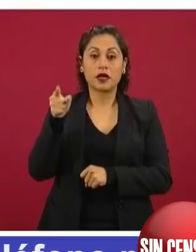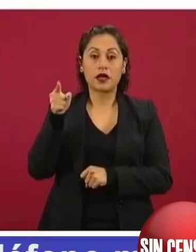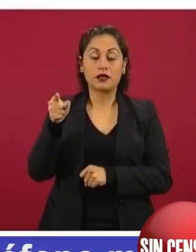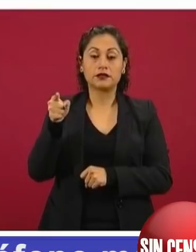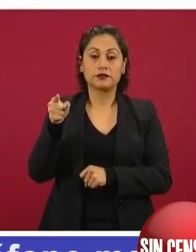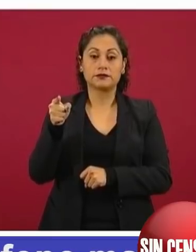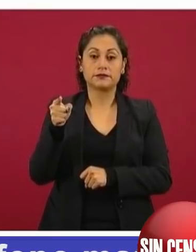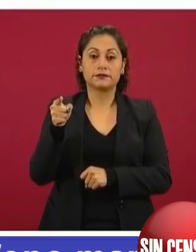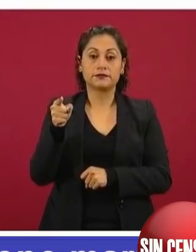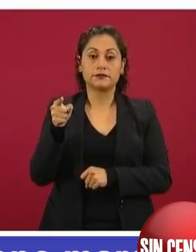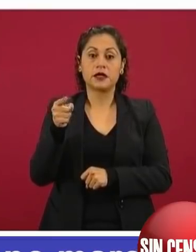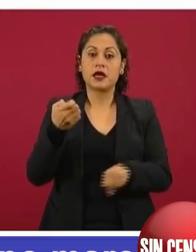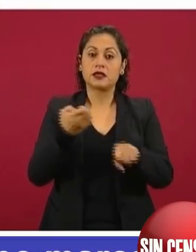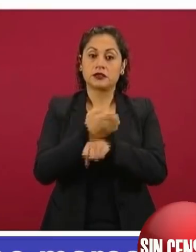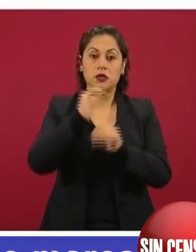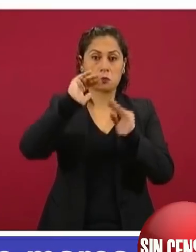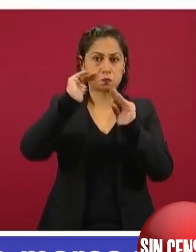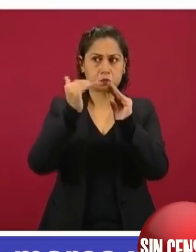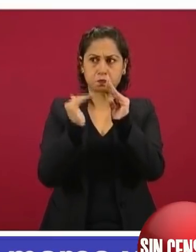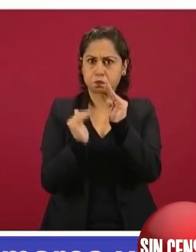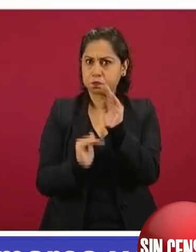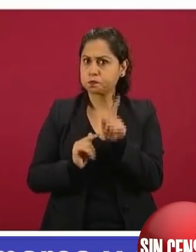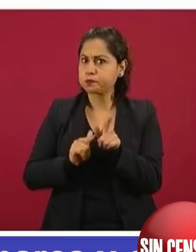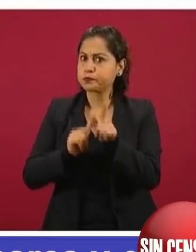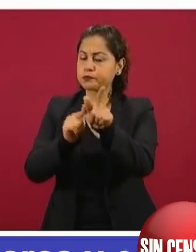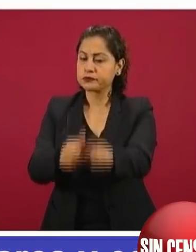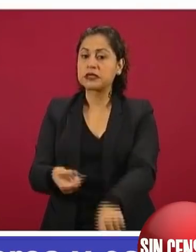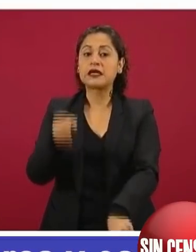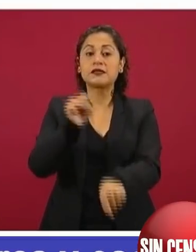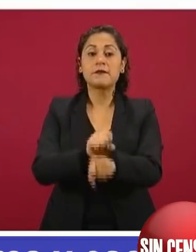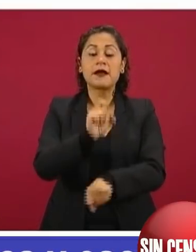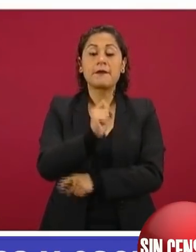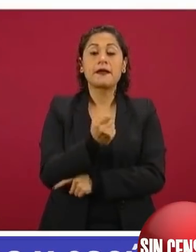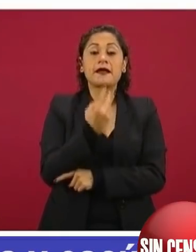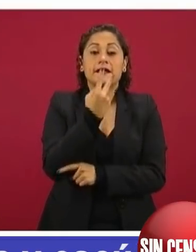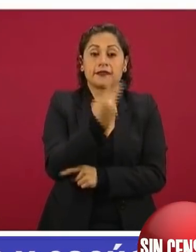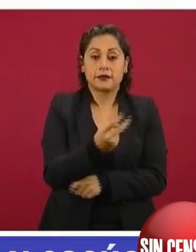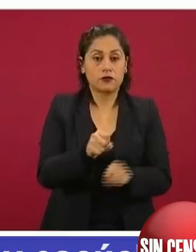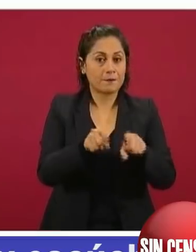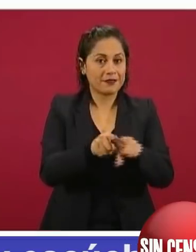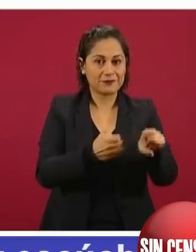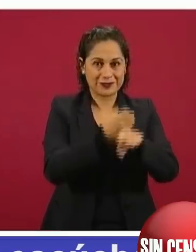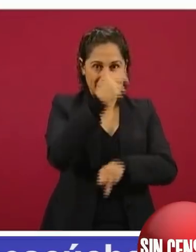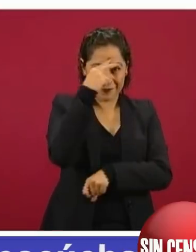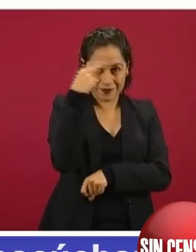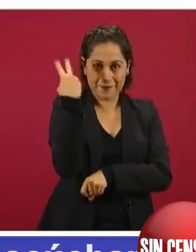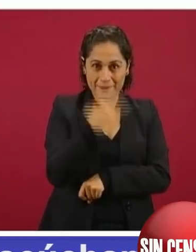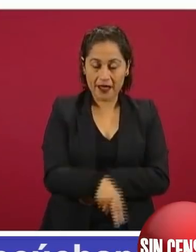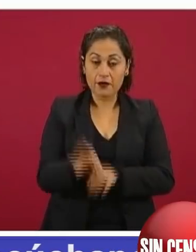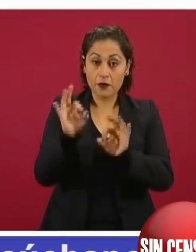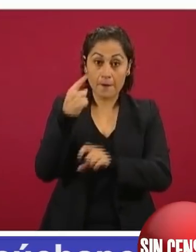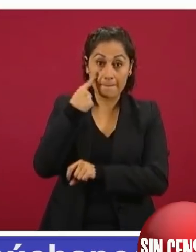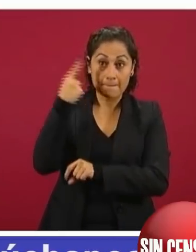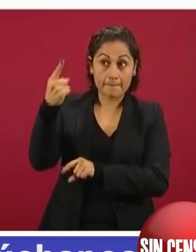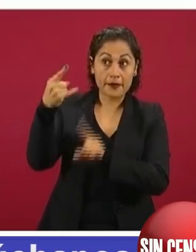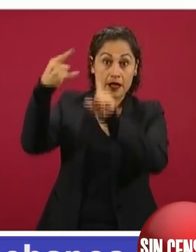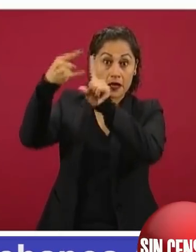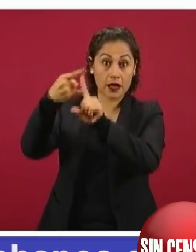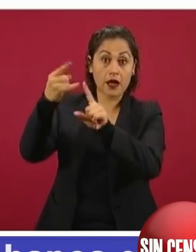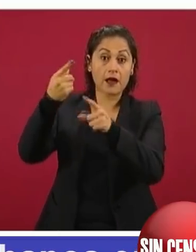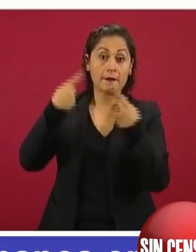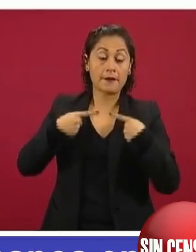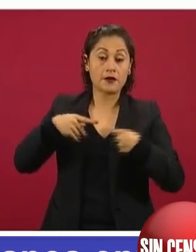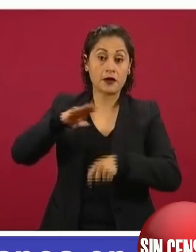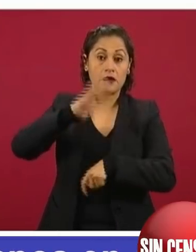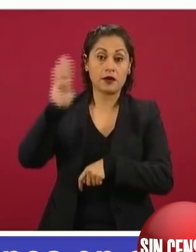trayecto de reducción desde la semana 22, de manera continua, igual que el Estado de México, y vean las defunciones en una reducción aún más